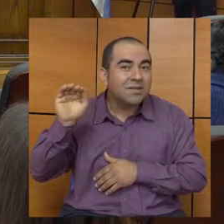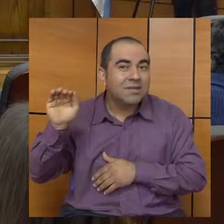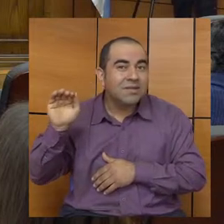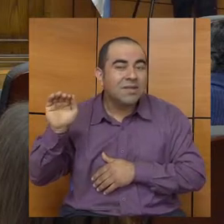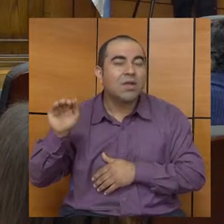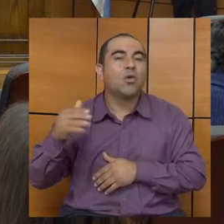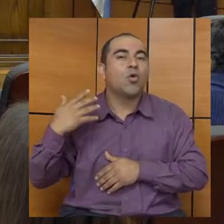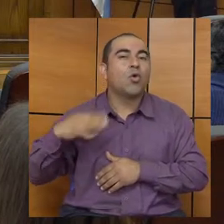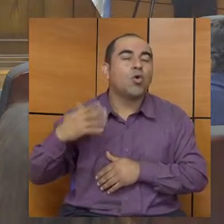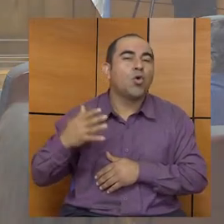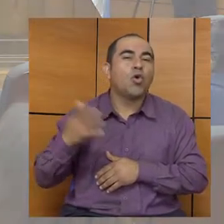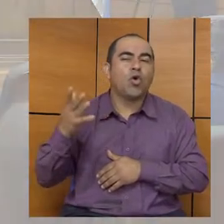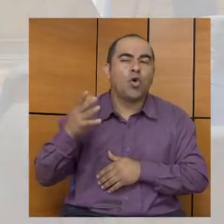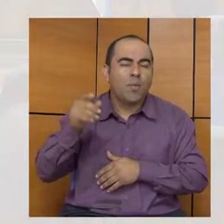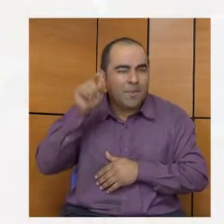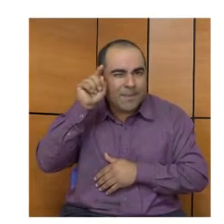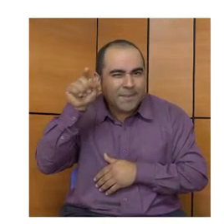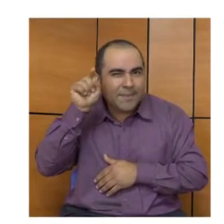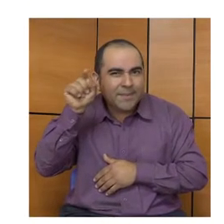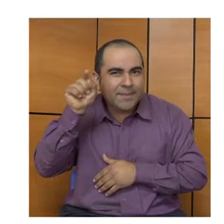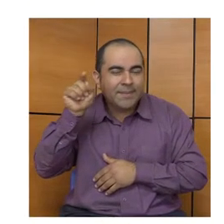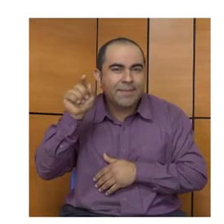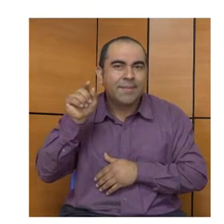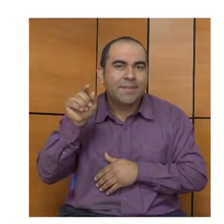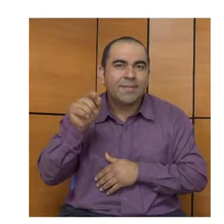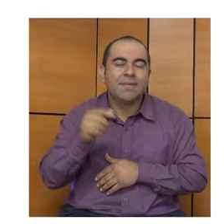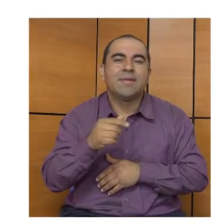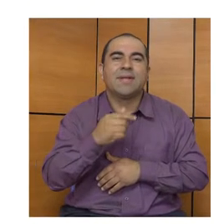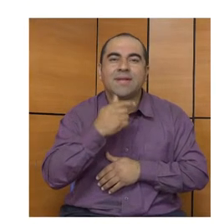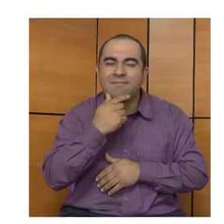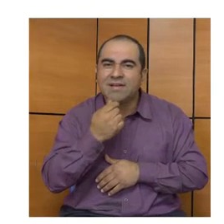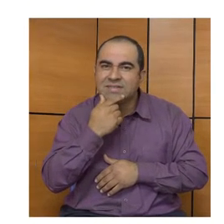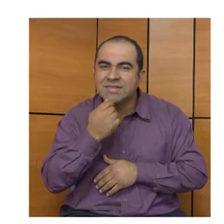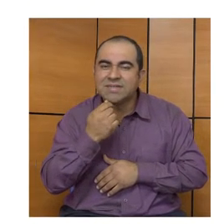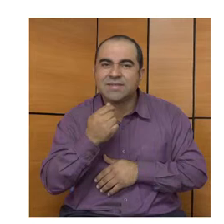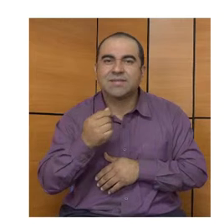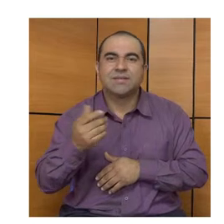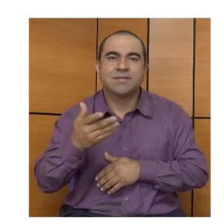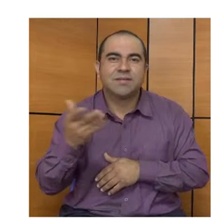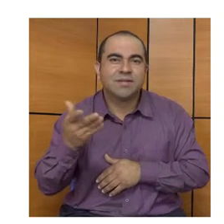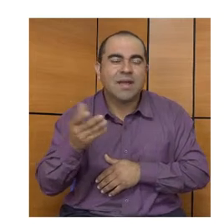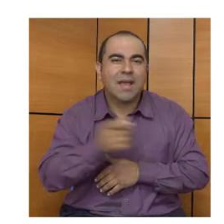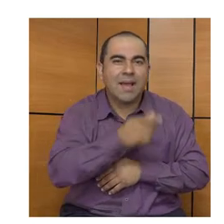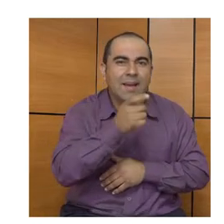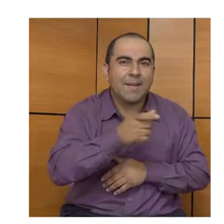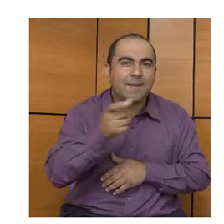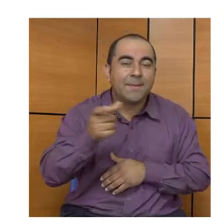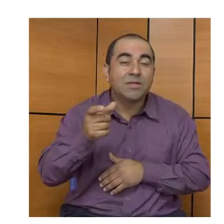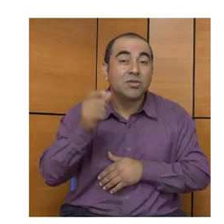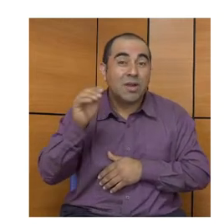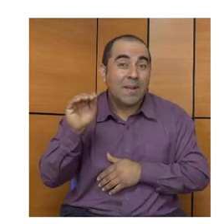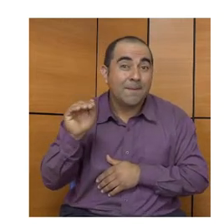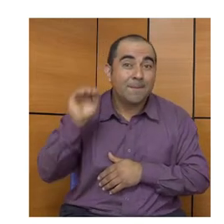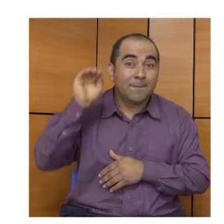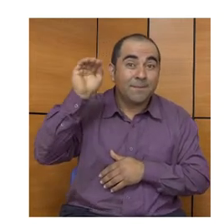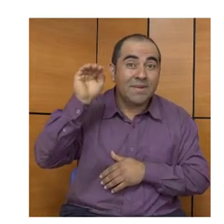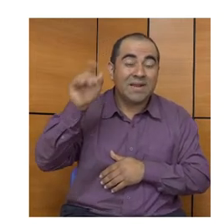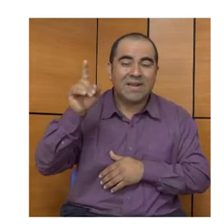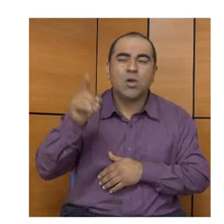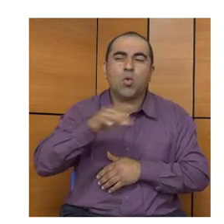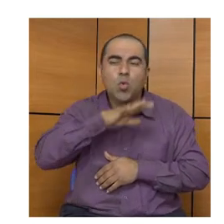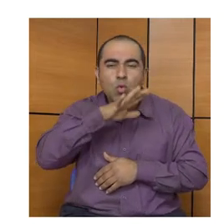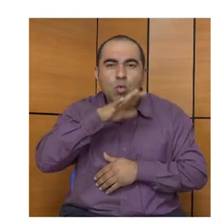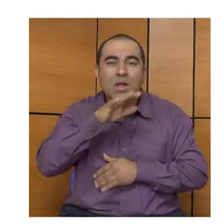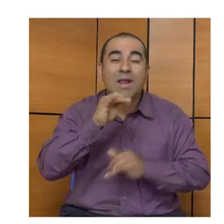la variable clave, el concepto clave era esto de la facilidad de uso. Para que las personas mayores, en este caso,